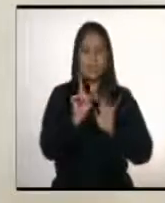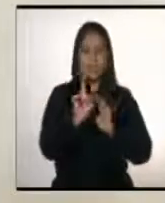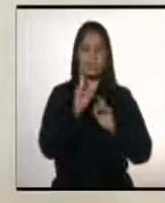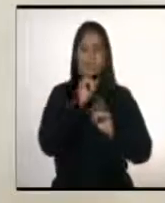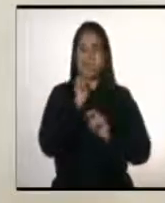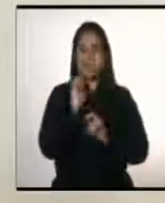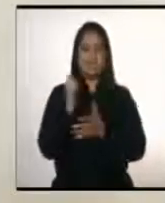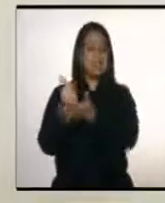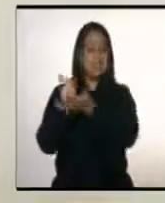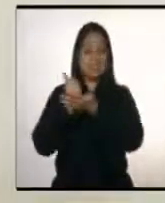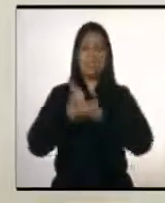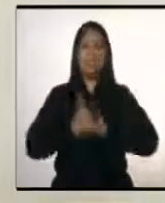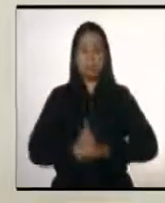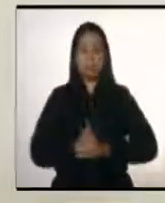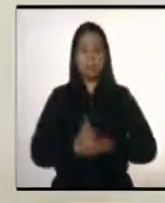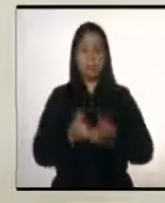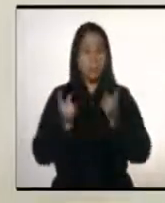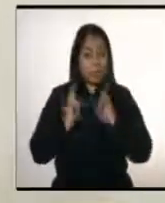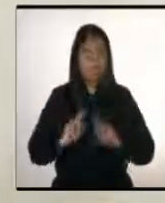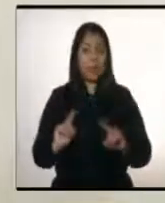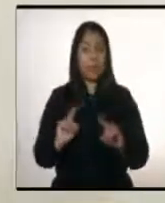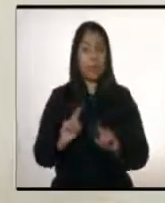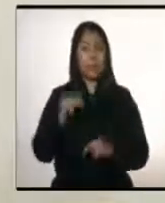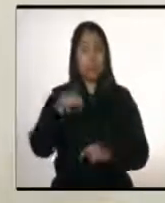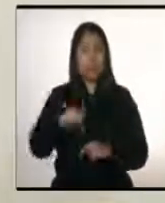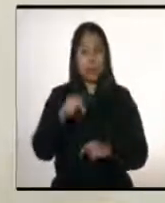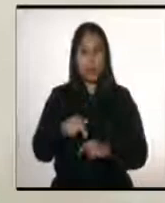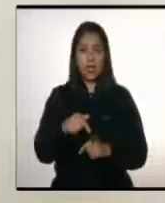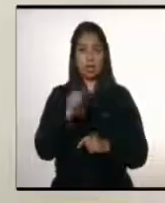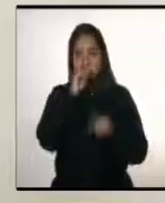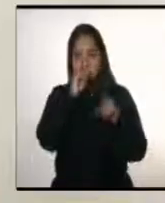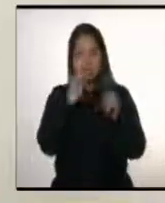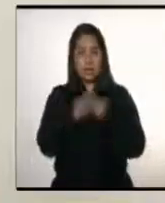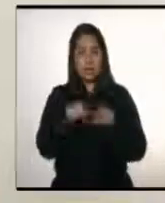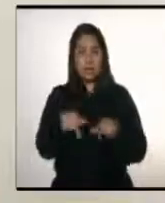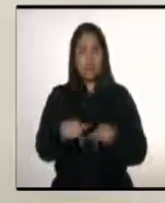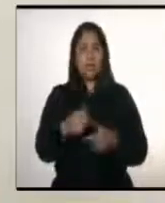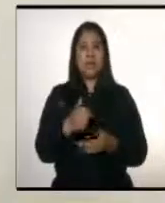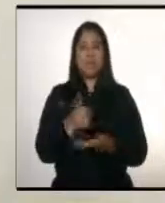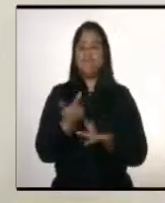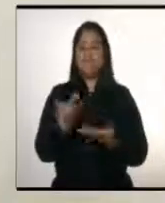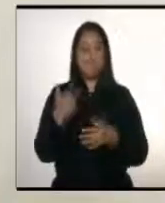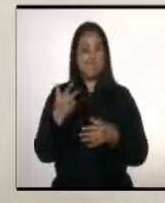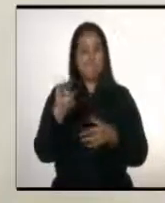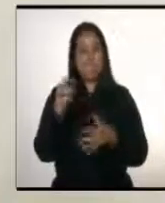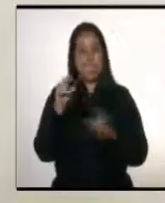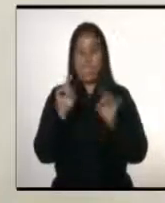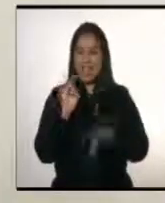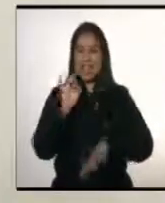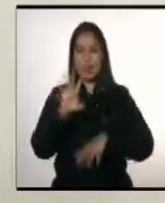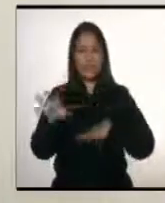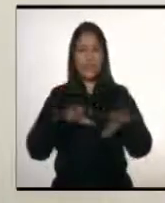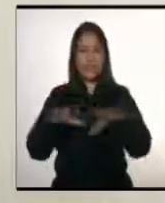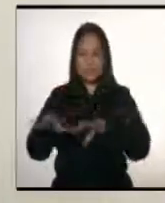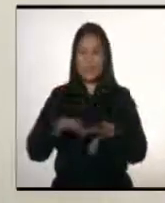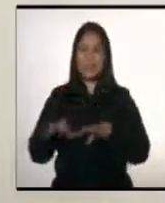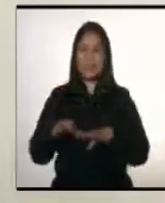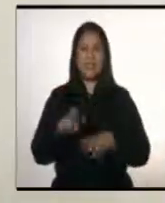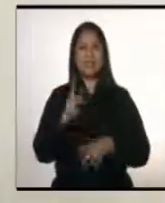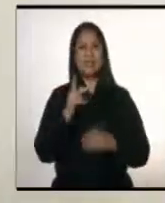ayudado. Pero sin embargo, esto ha venido a trastocar nuestras actividades diarias y los procesos económicos del